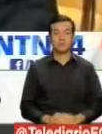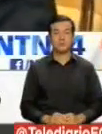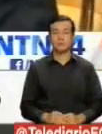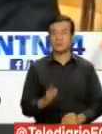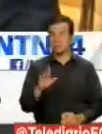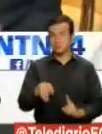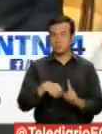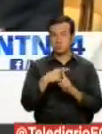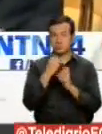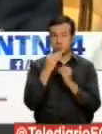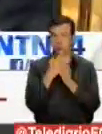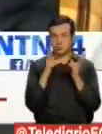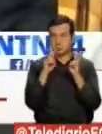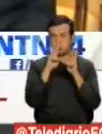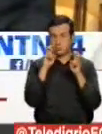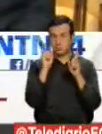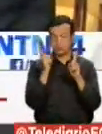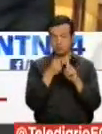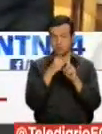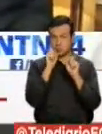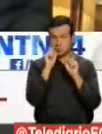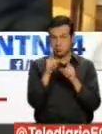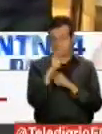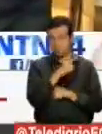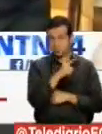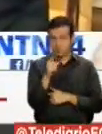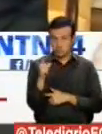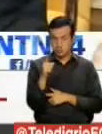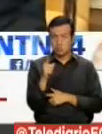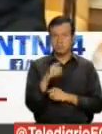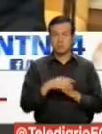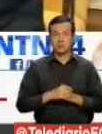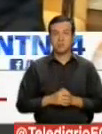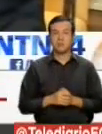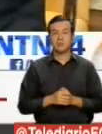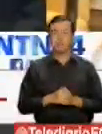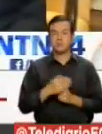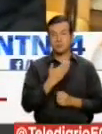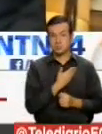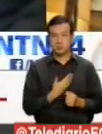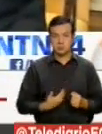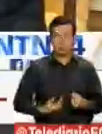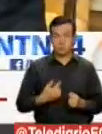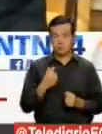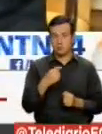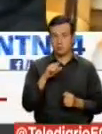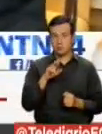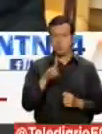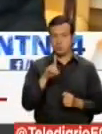Déjenme agregar algo sobre la primera pregunta de Vanessa. El presidente Guaidó,